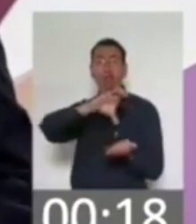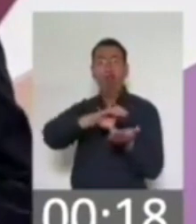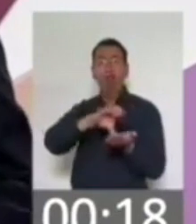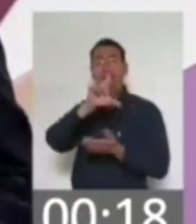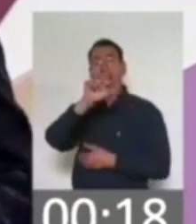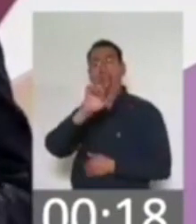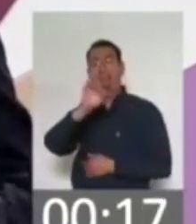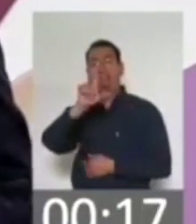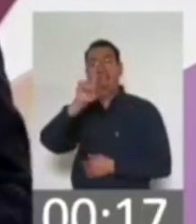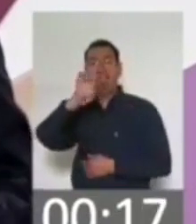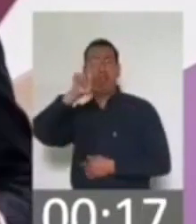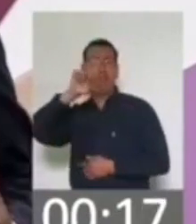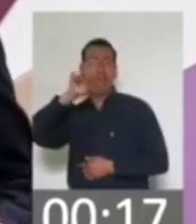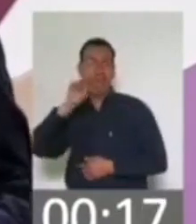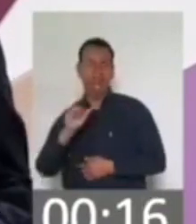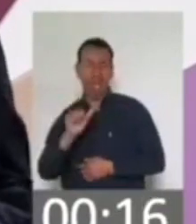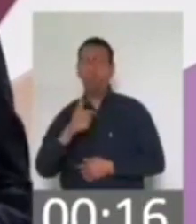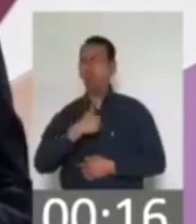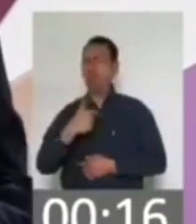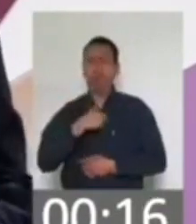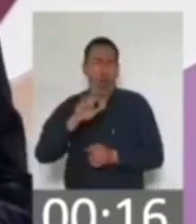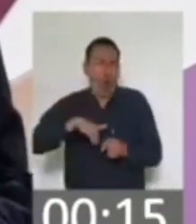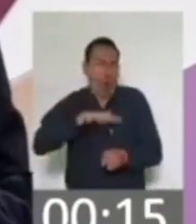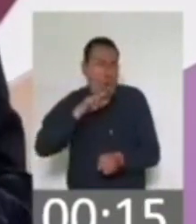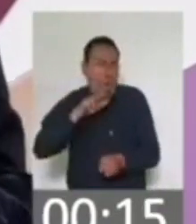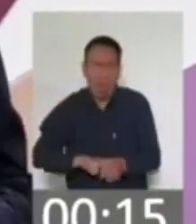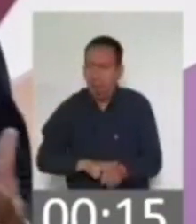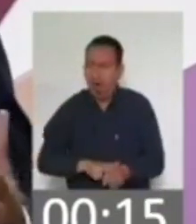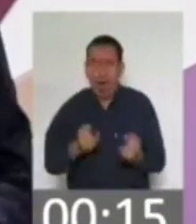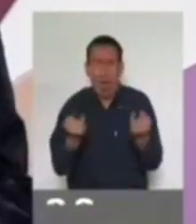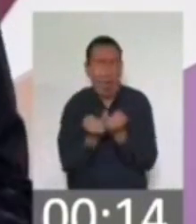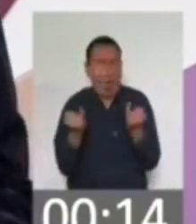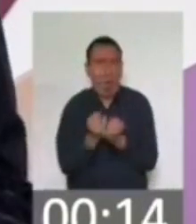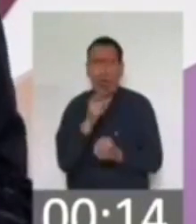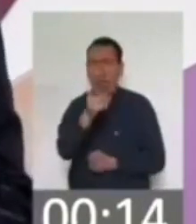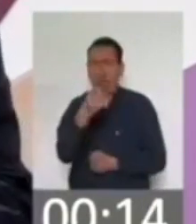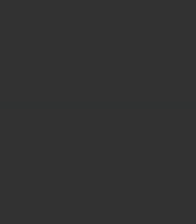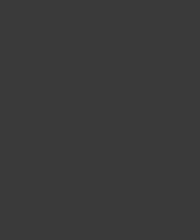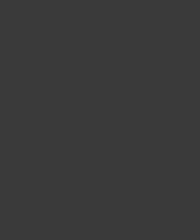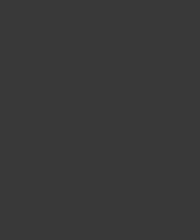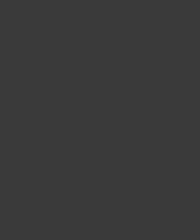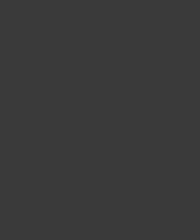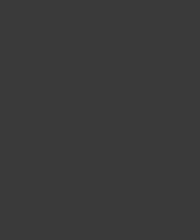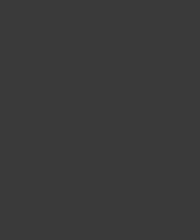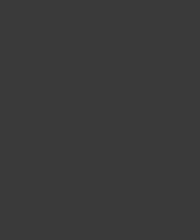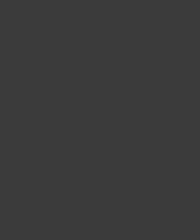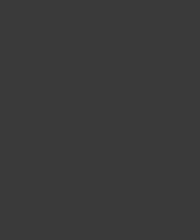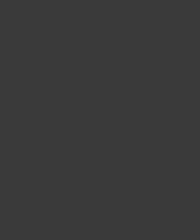Soy una persona tan común y tan corriente como todos ustedes.